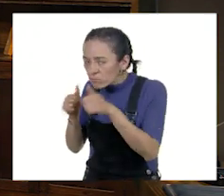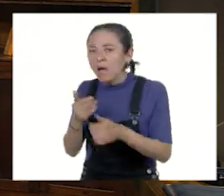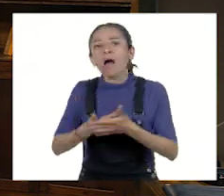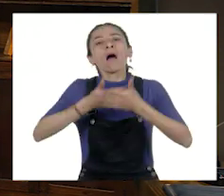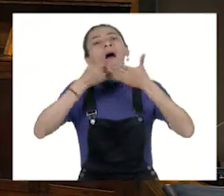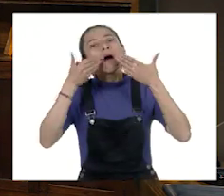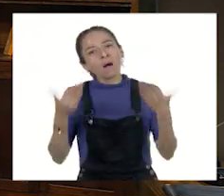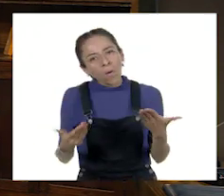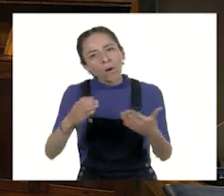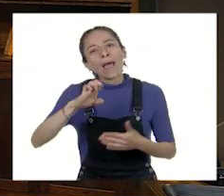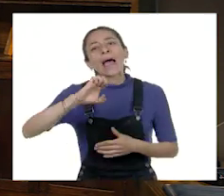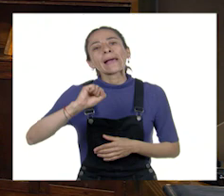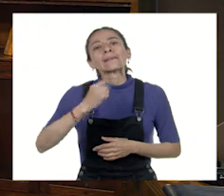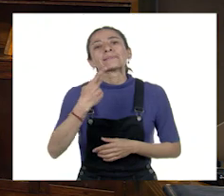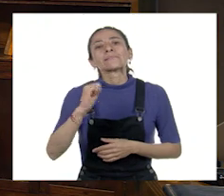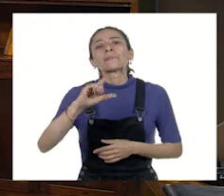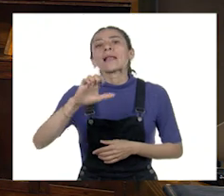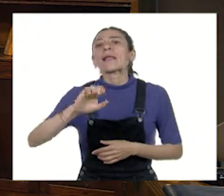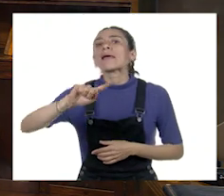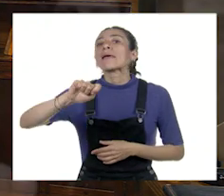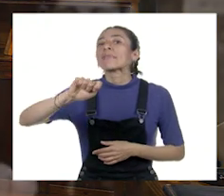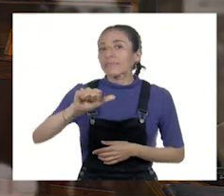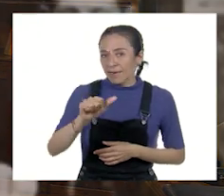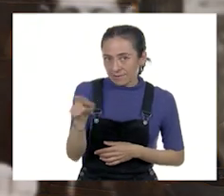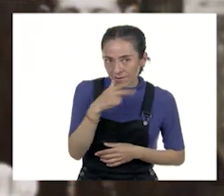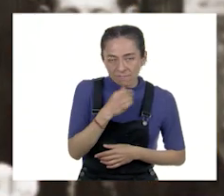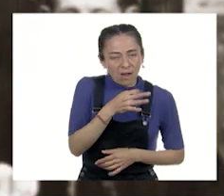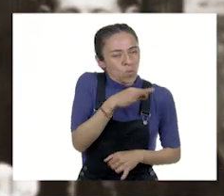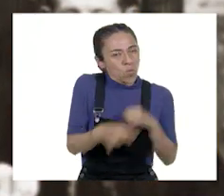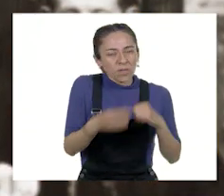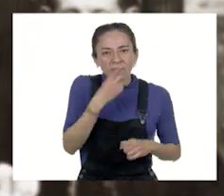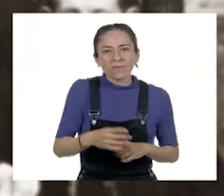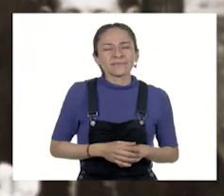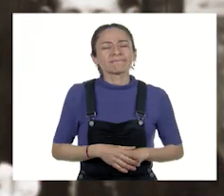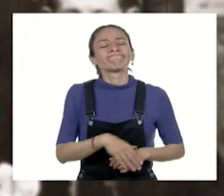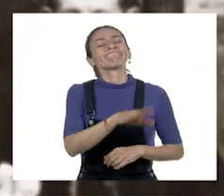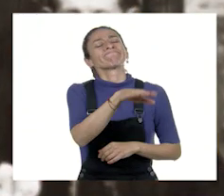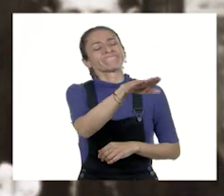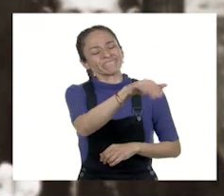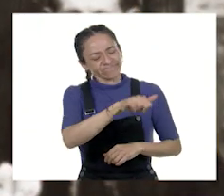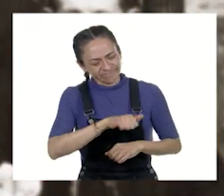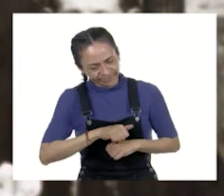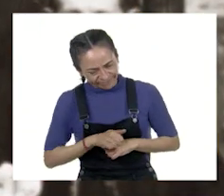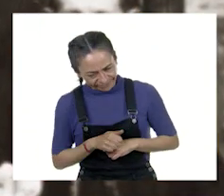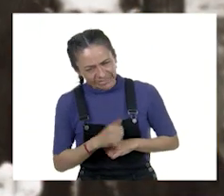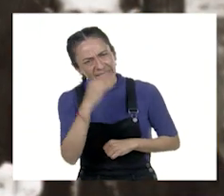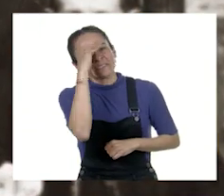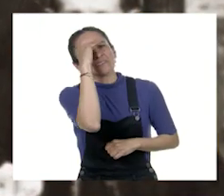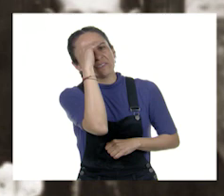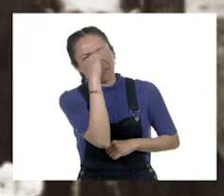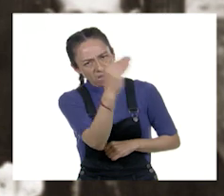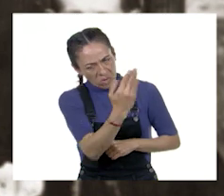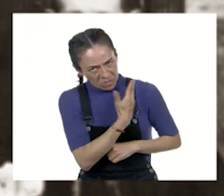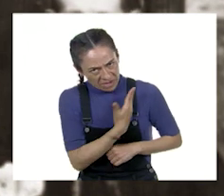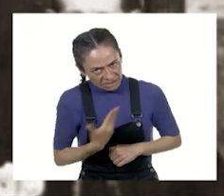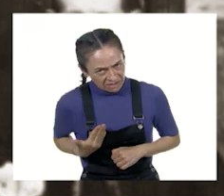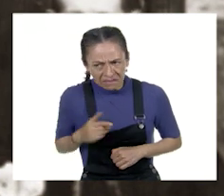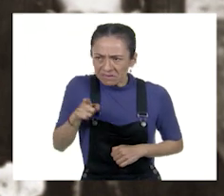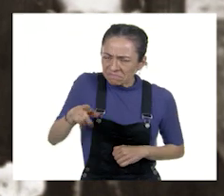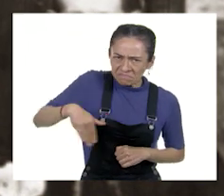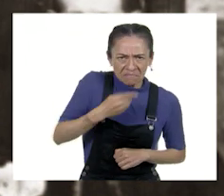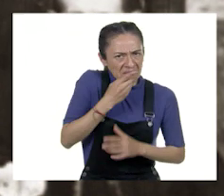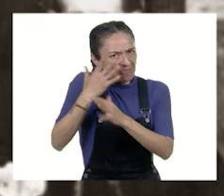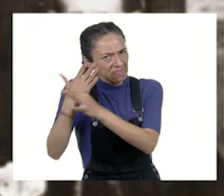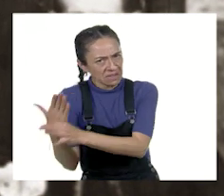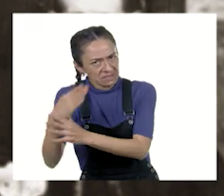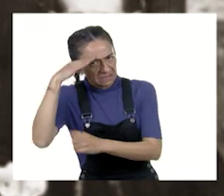Espeleta, que finalmente dijo: Señor presidente, acaba de decir el señor Pallavicini que